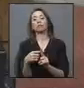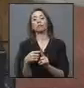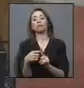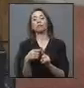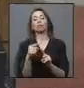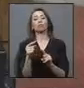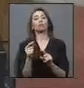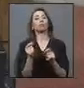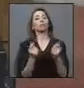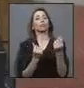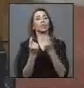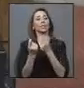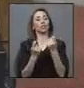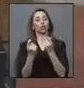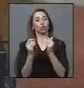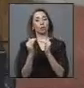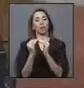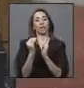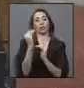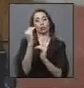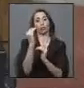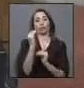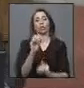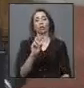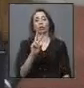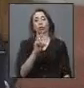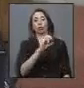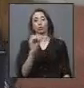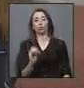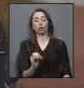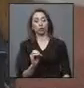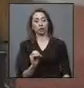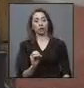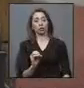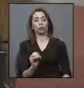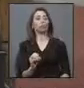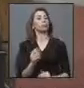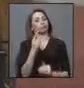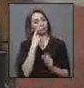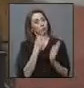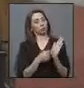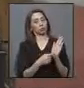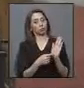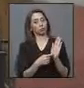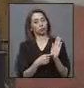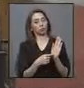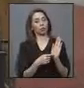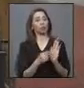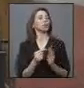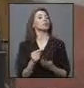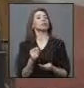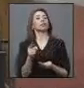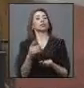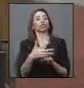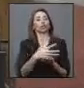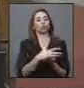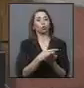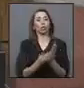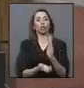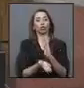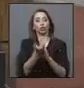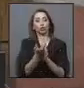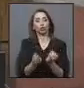actividad, el cual estará en torno a apenas el 2%. Con esto debiéramos considerar un reajuste de a lo menos